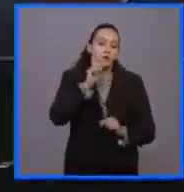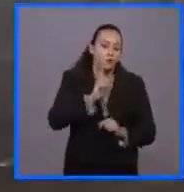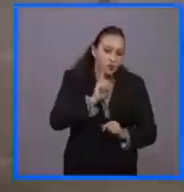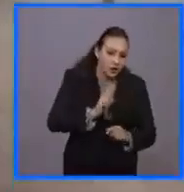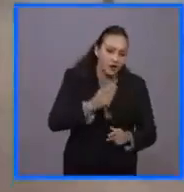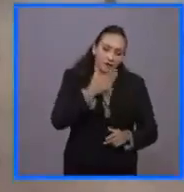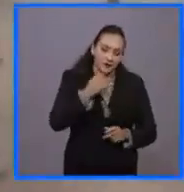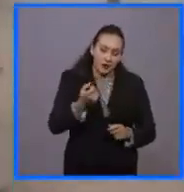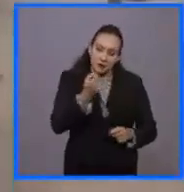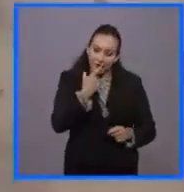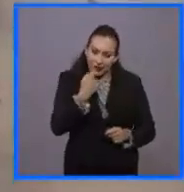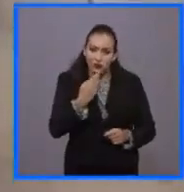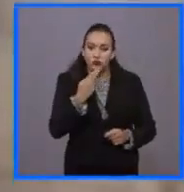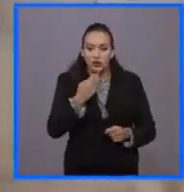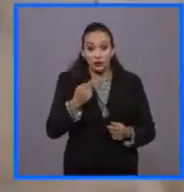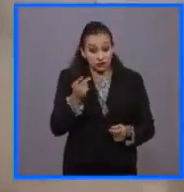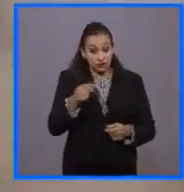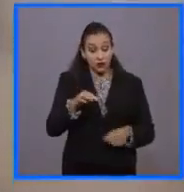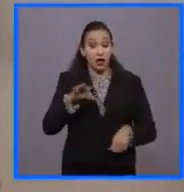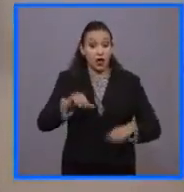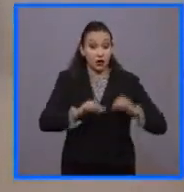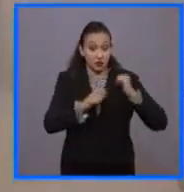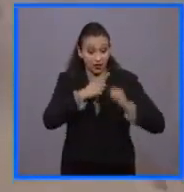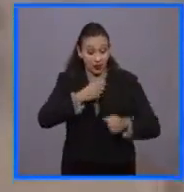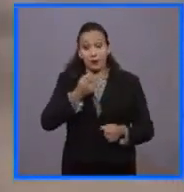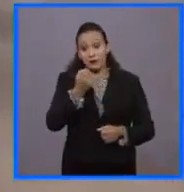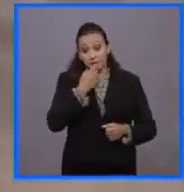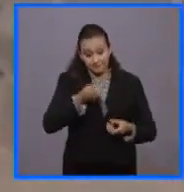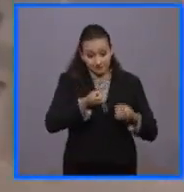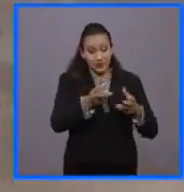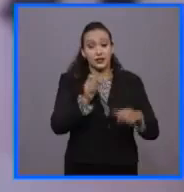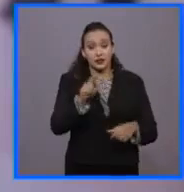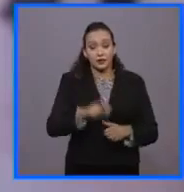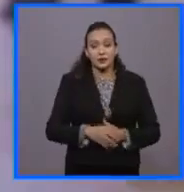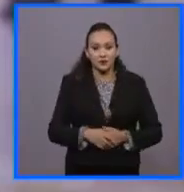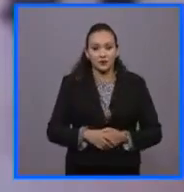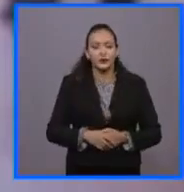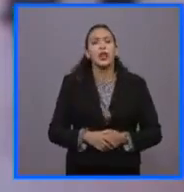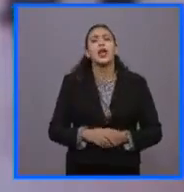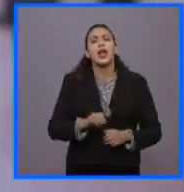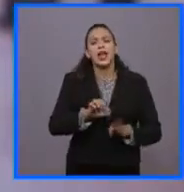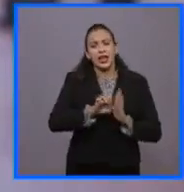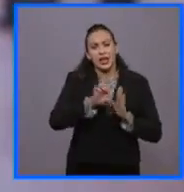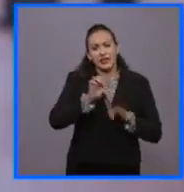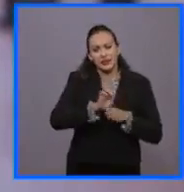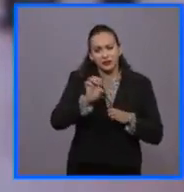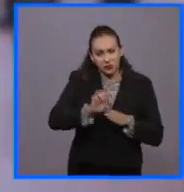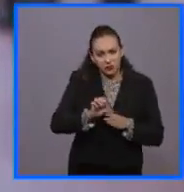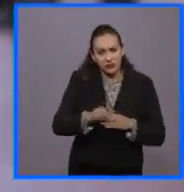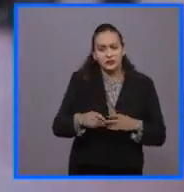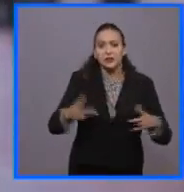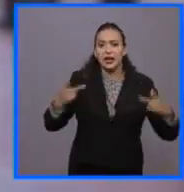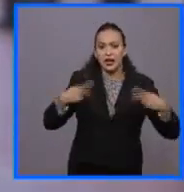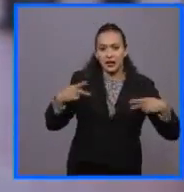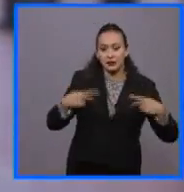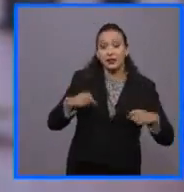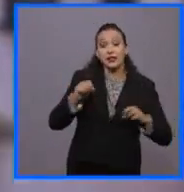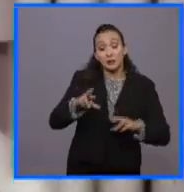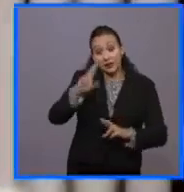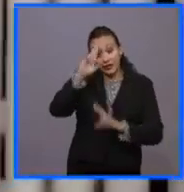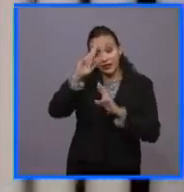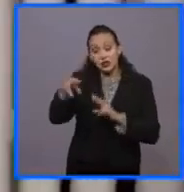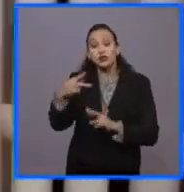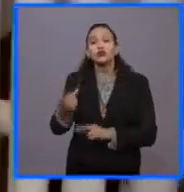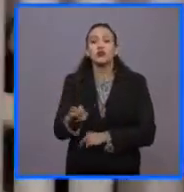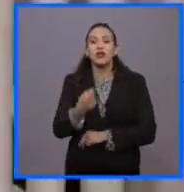5769/2022, enfatizó que las autoridades judiciales deben usar el nombre y pronombres elegidos por las personas durante todo el procedimiento